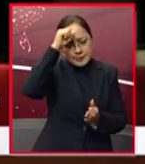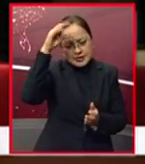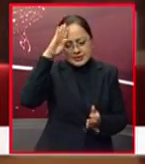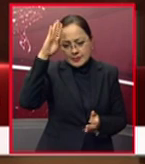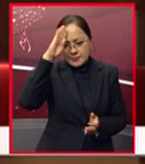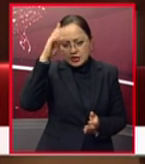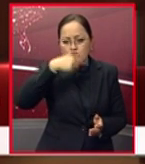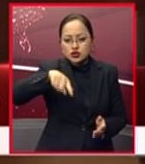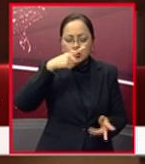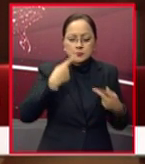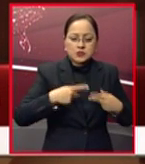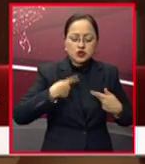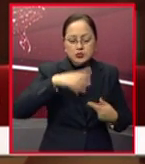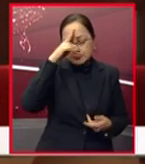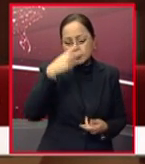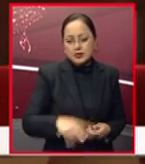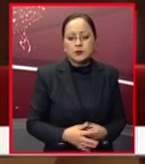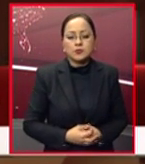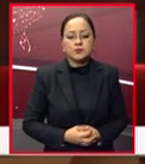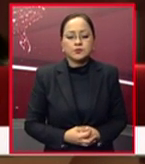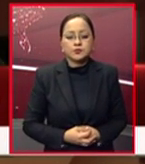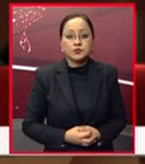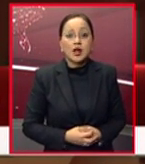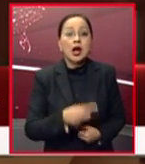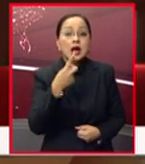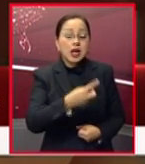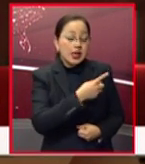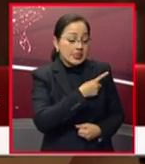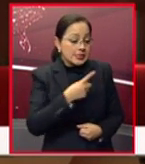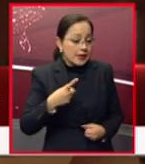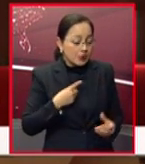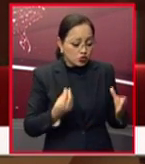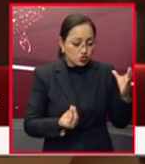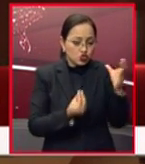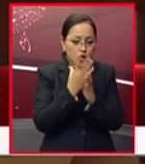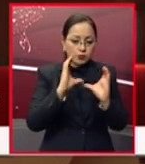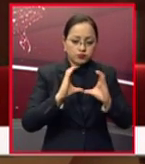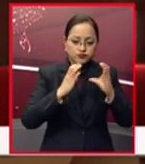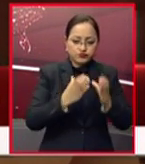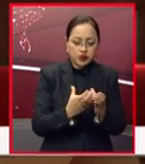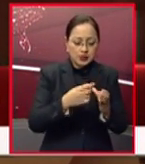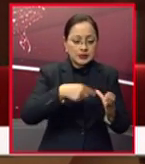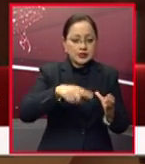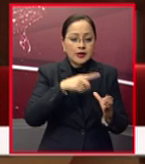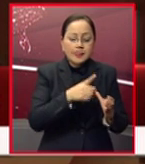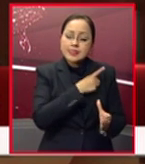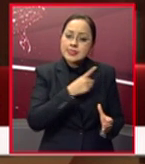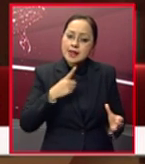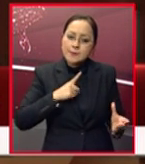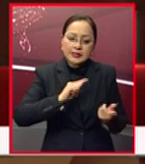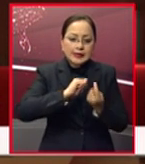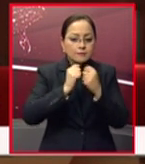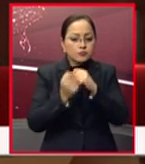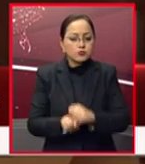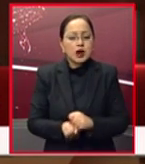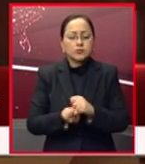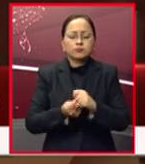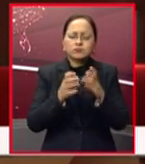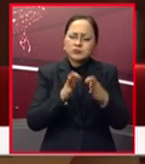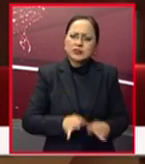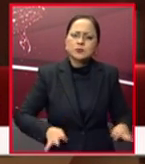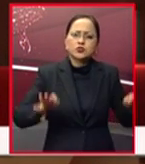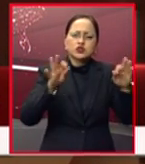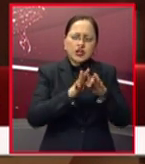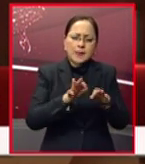La necesidad de un nuevo constituyente es insoslayable. Tenemos que transformar de fondo